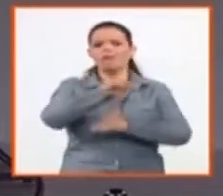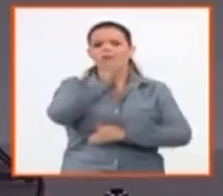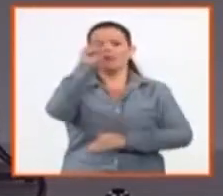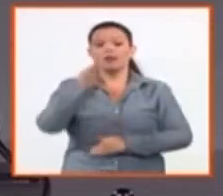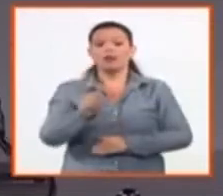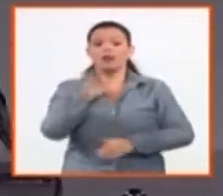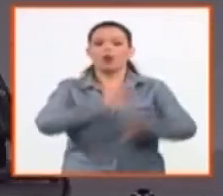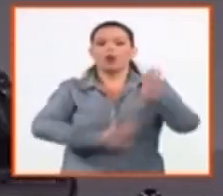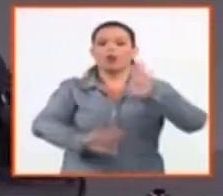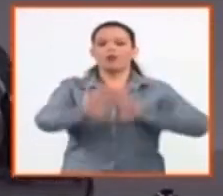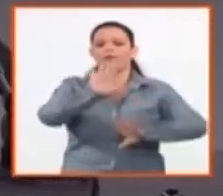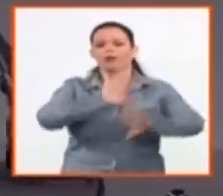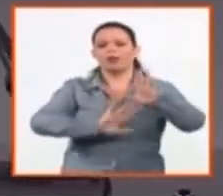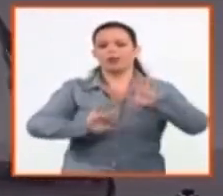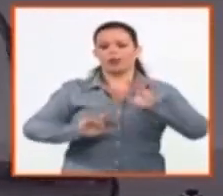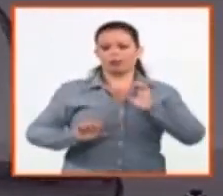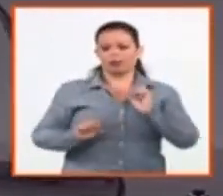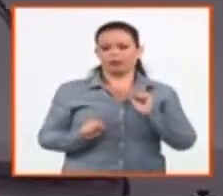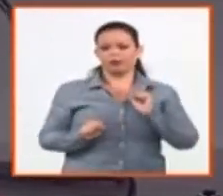Sí, porque